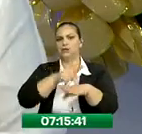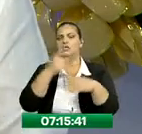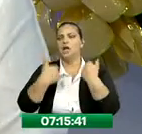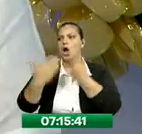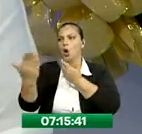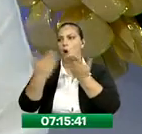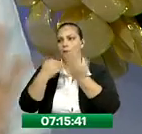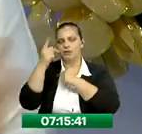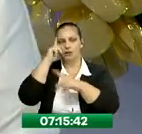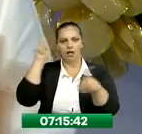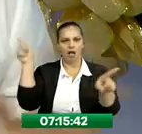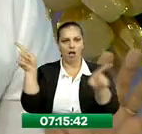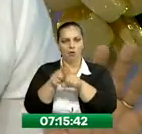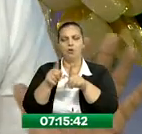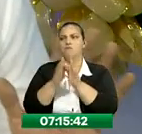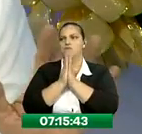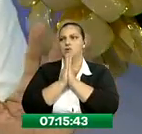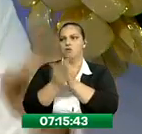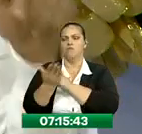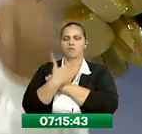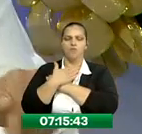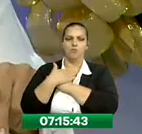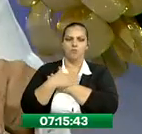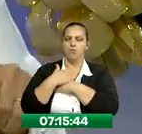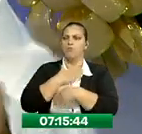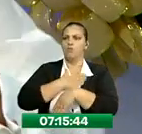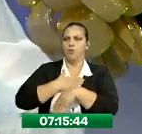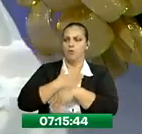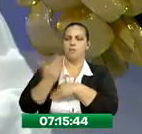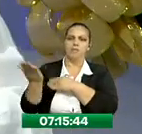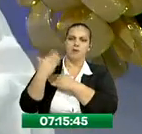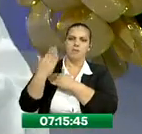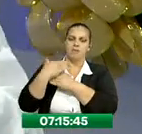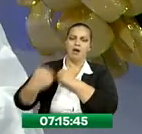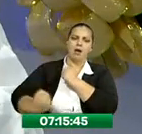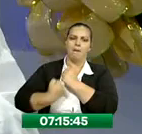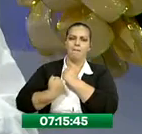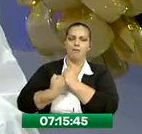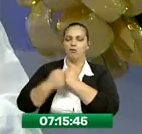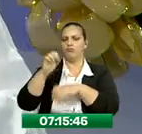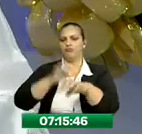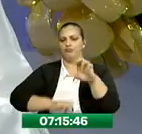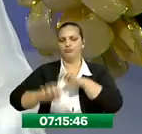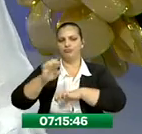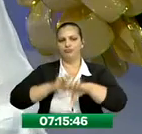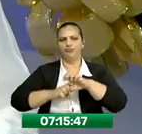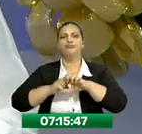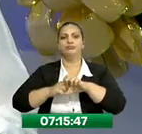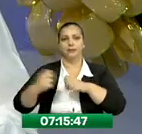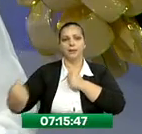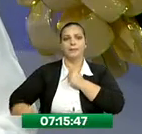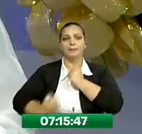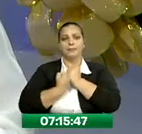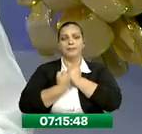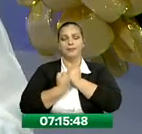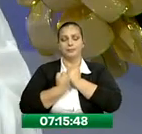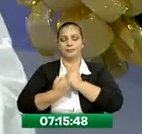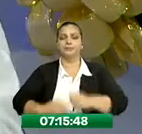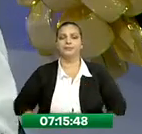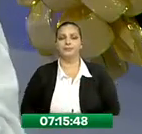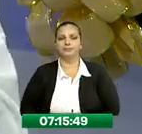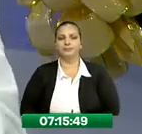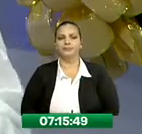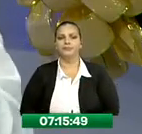quedarnos simplemente en un diagnóstico. Los problemas los sabemos, hay que resolverlo. Entonces viene la cooperación técnica de la empresa eléctrica de Uruguay